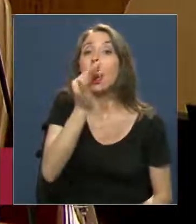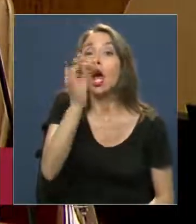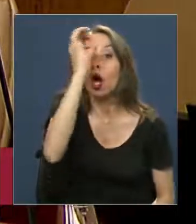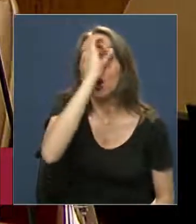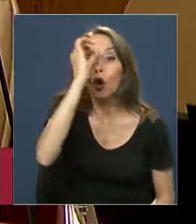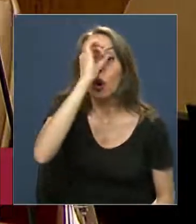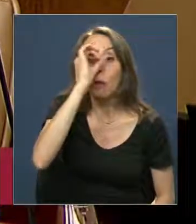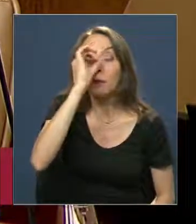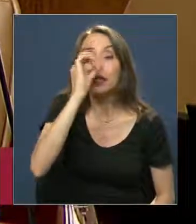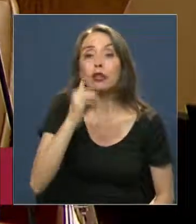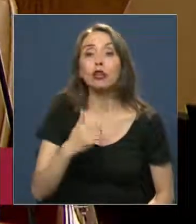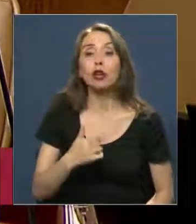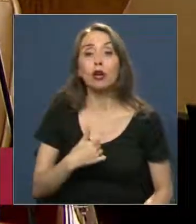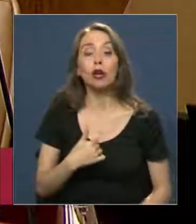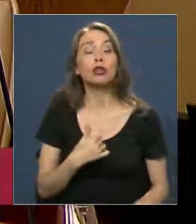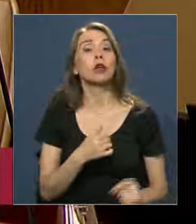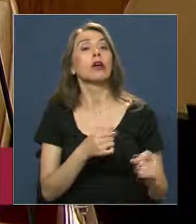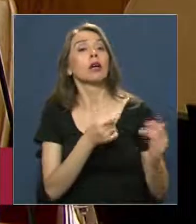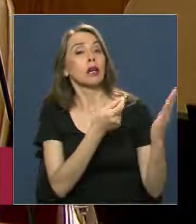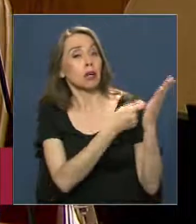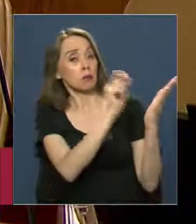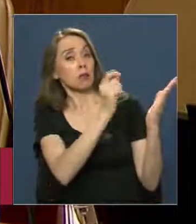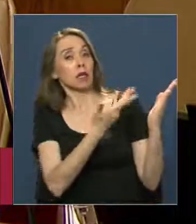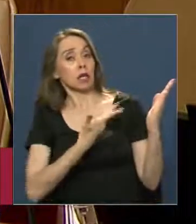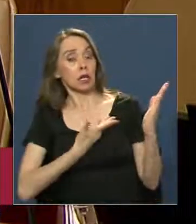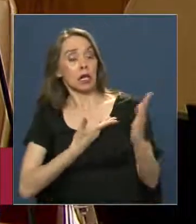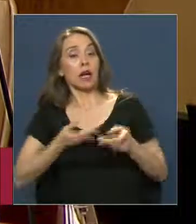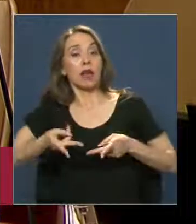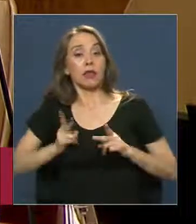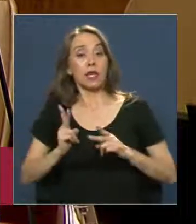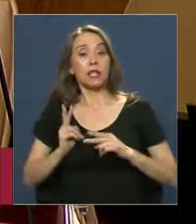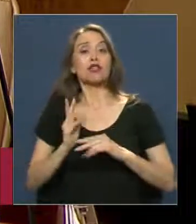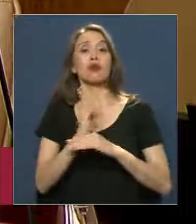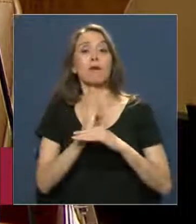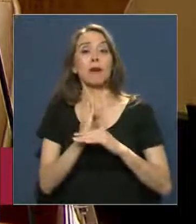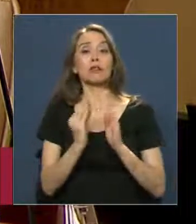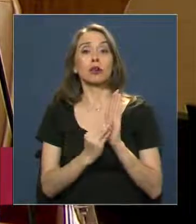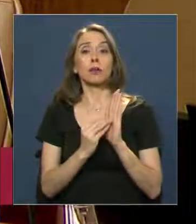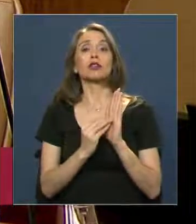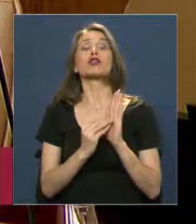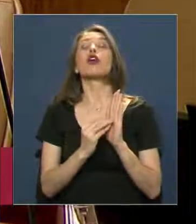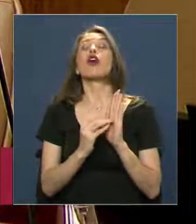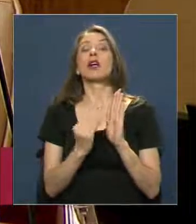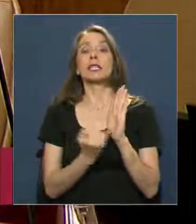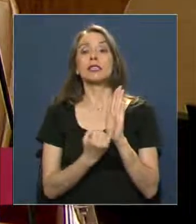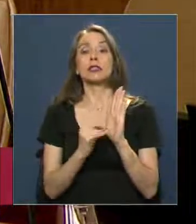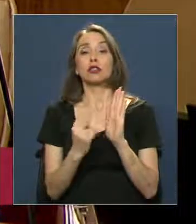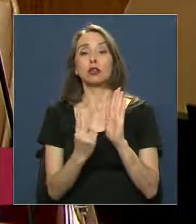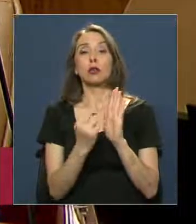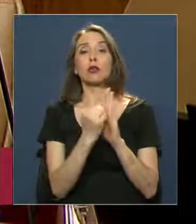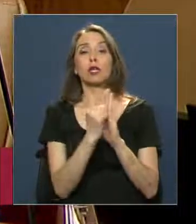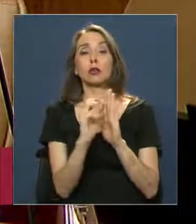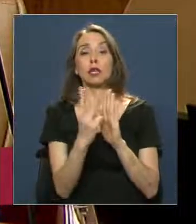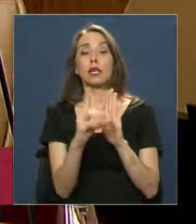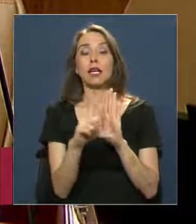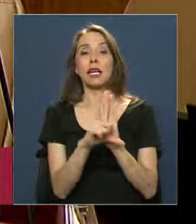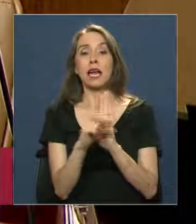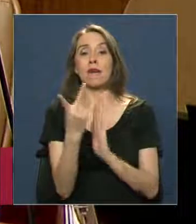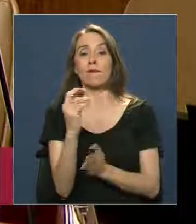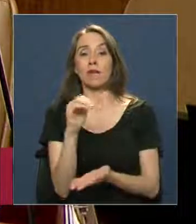el ejercicio legítimo de los derechos fundamentales señalados en el artículo segundo, inciso tercero, de la ley